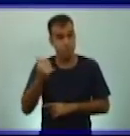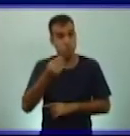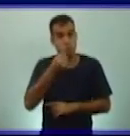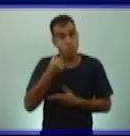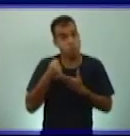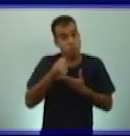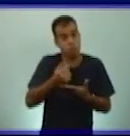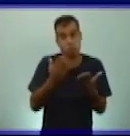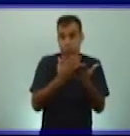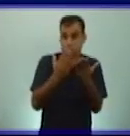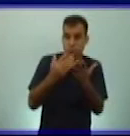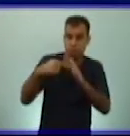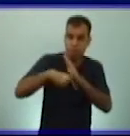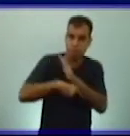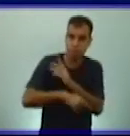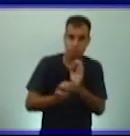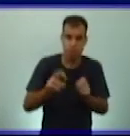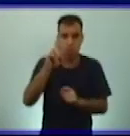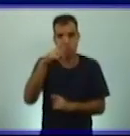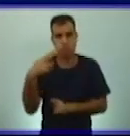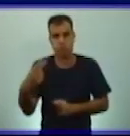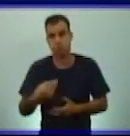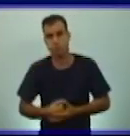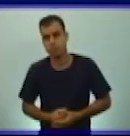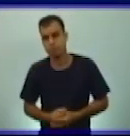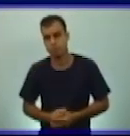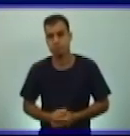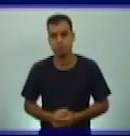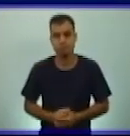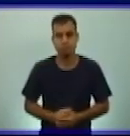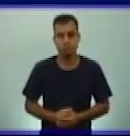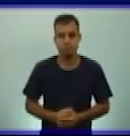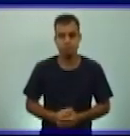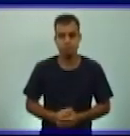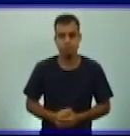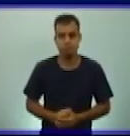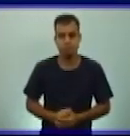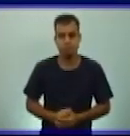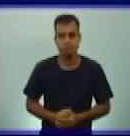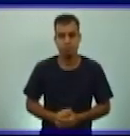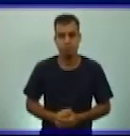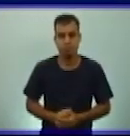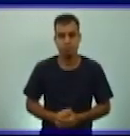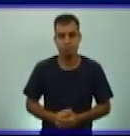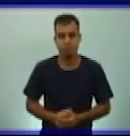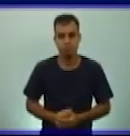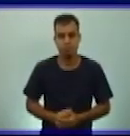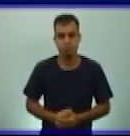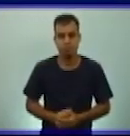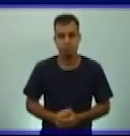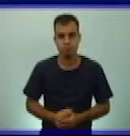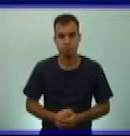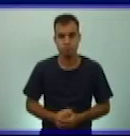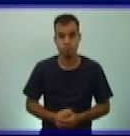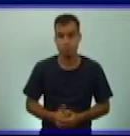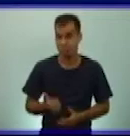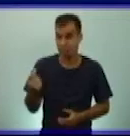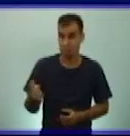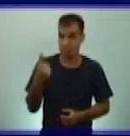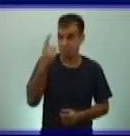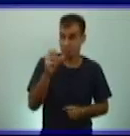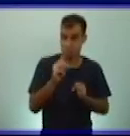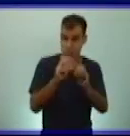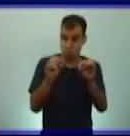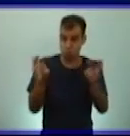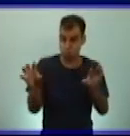para el estudio de esta unidad. En la primera edición del libro de geografía de Cuba, publicado en La Habana en 1954, del